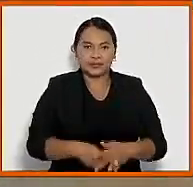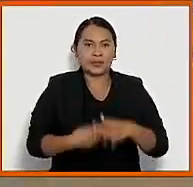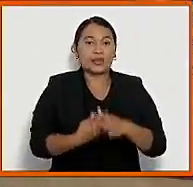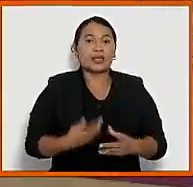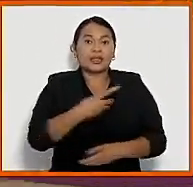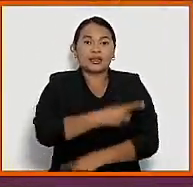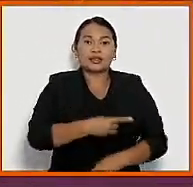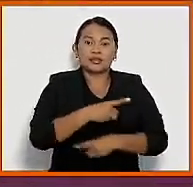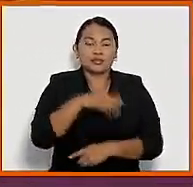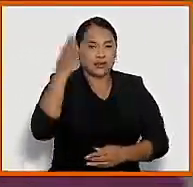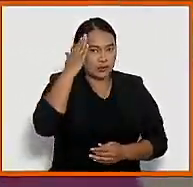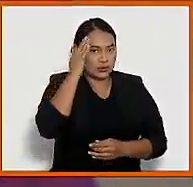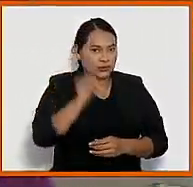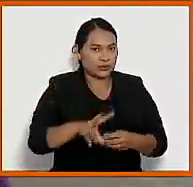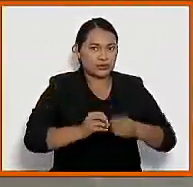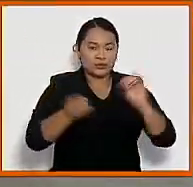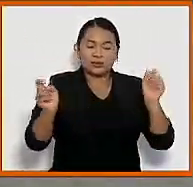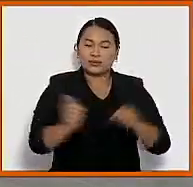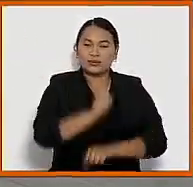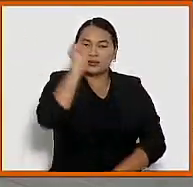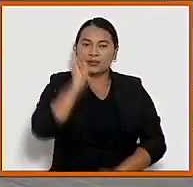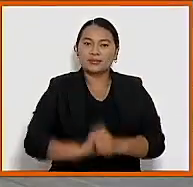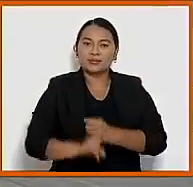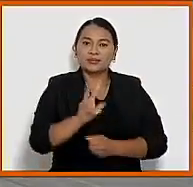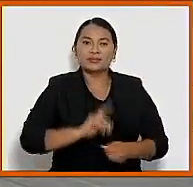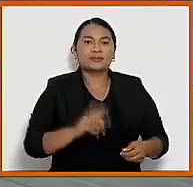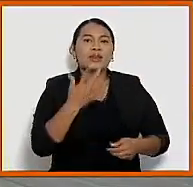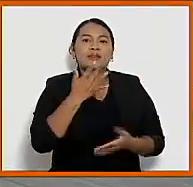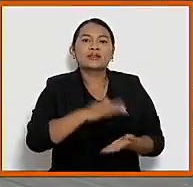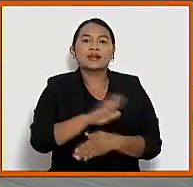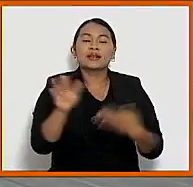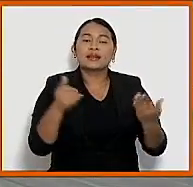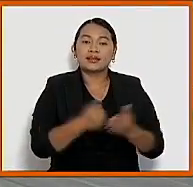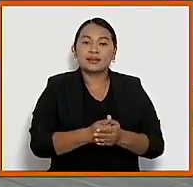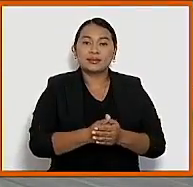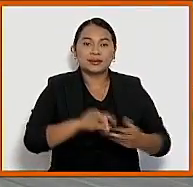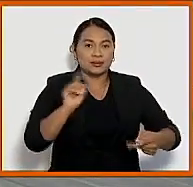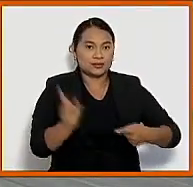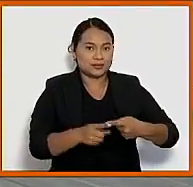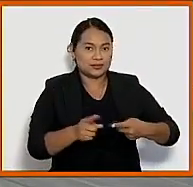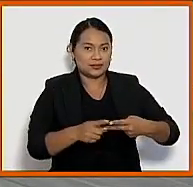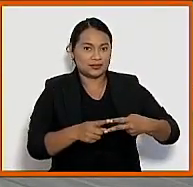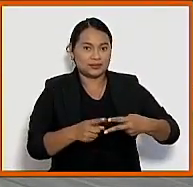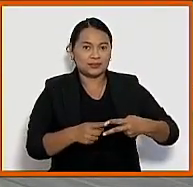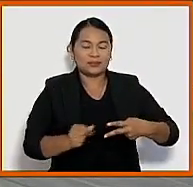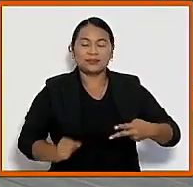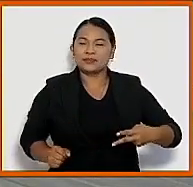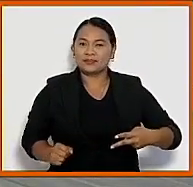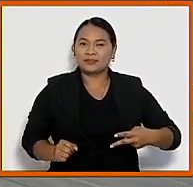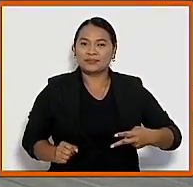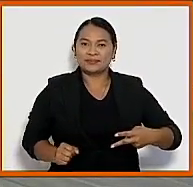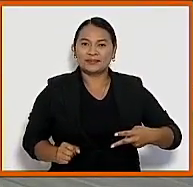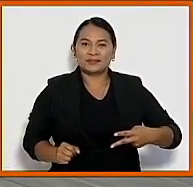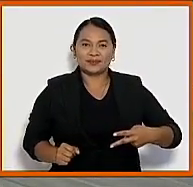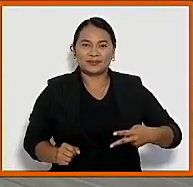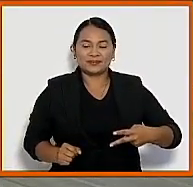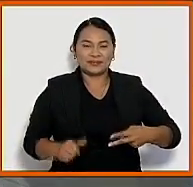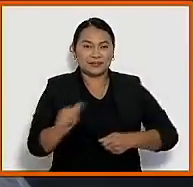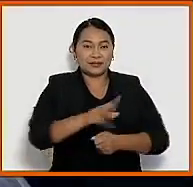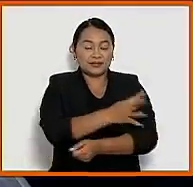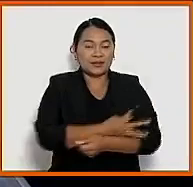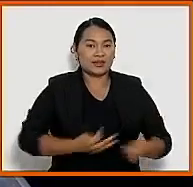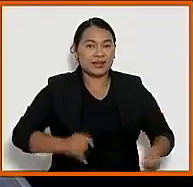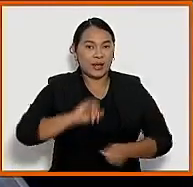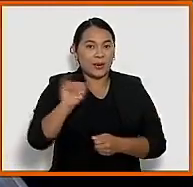conocer los dos números afortunados. Así que te deseo muchísima suerte porque se viene el primer número ganador y su primer ticket favorecido en esta tarde de jueves